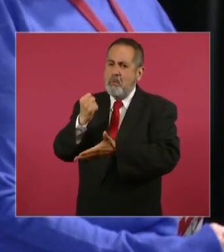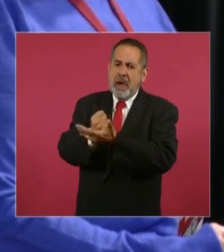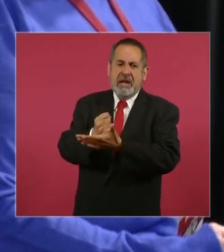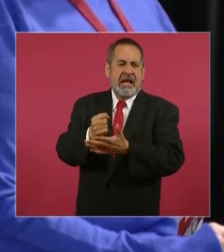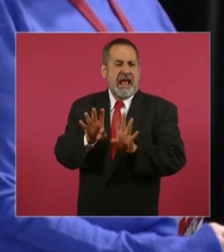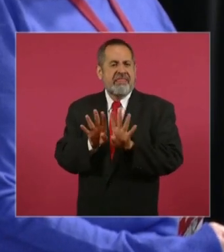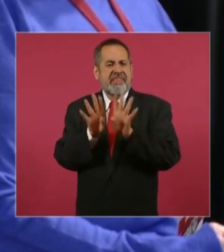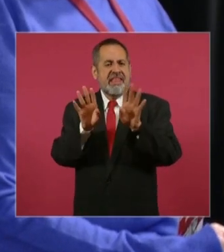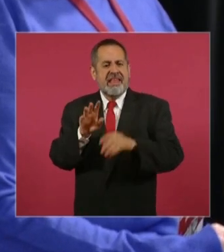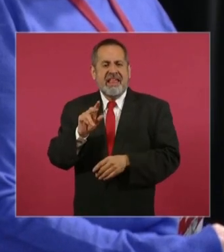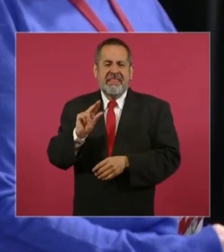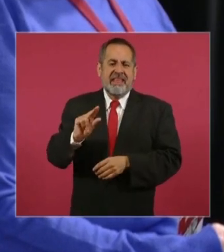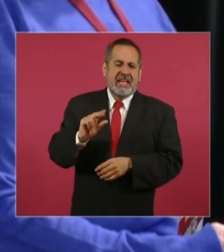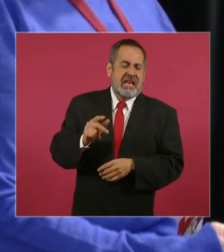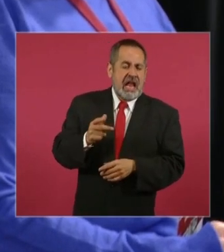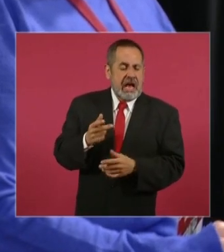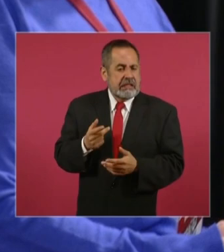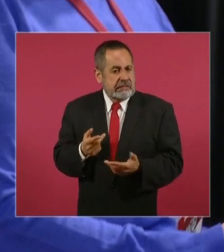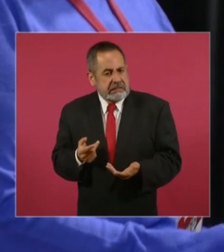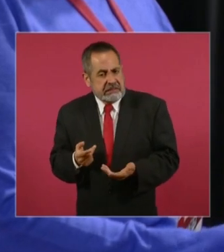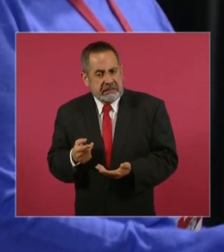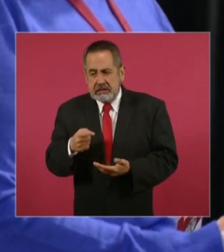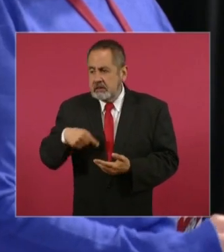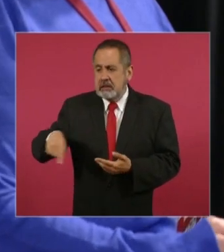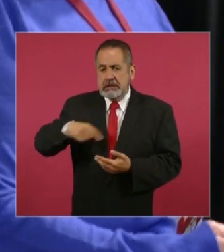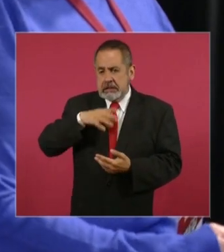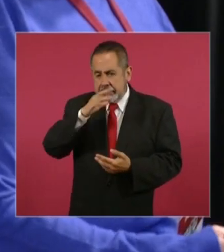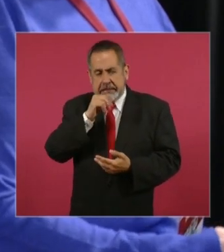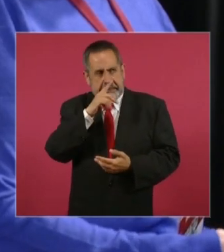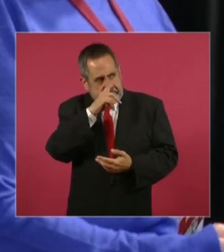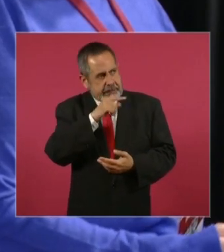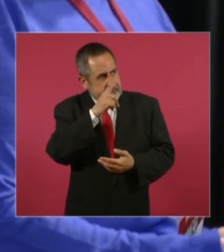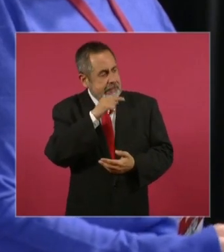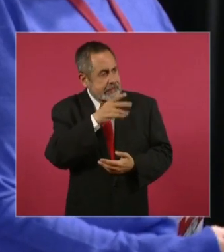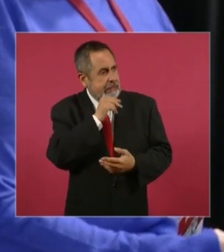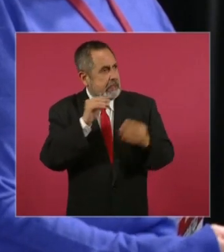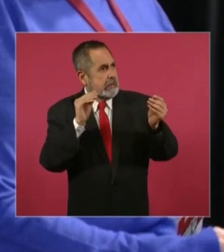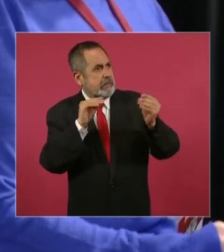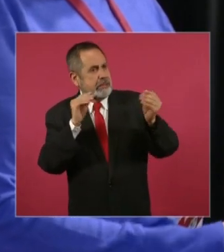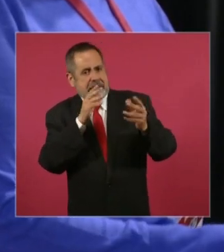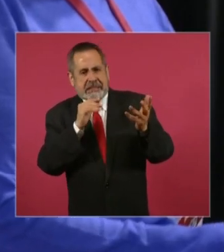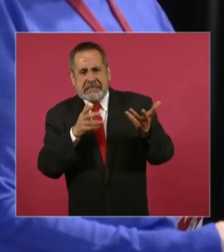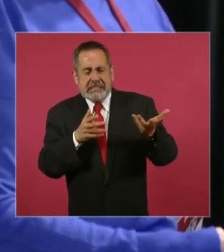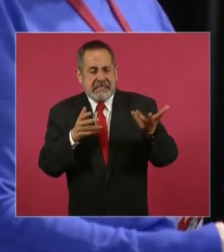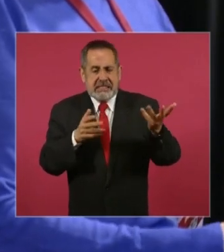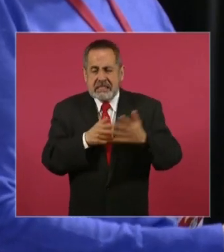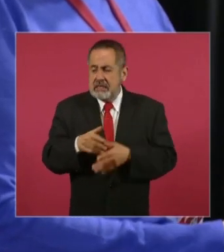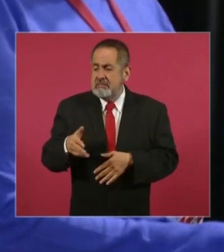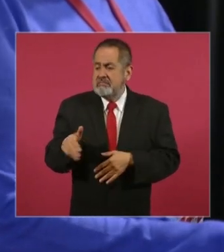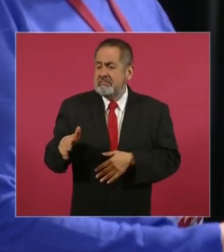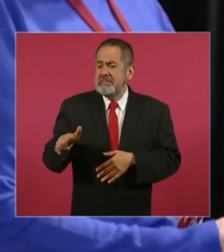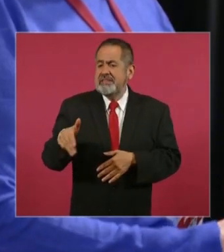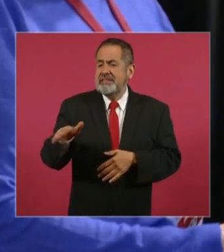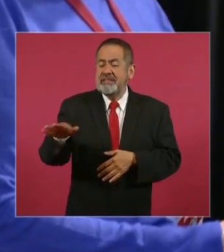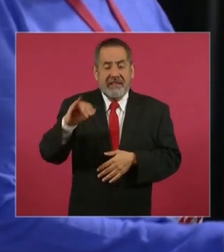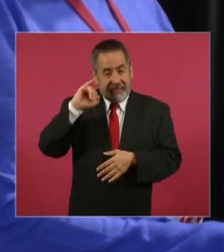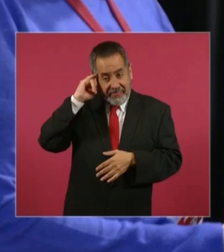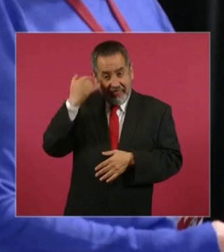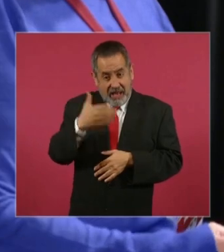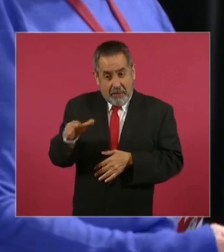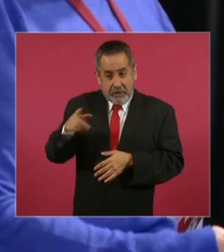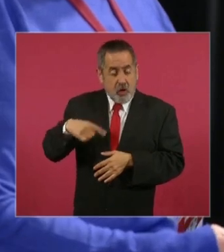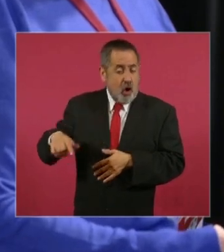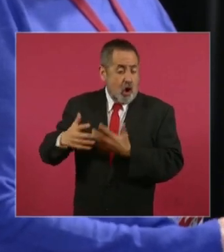han aprovechado la incapacidad regulatoria para desplazar de la actividad a los campesinos que